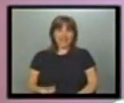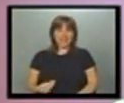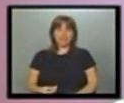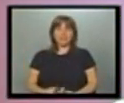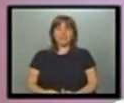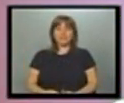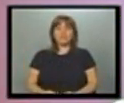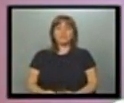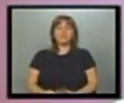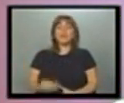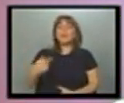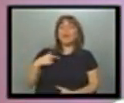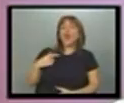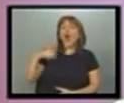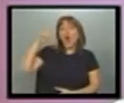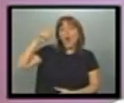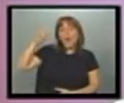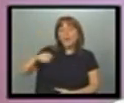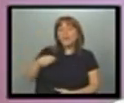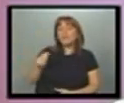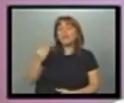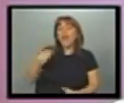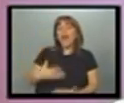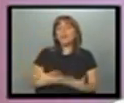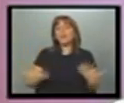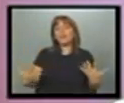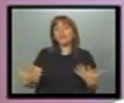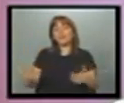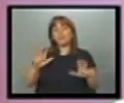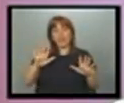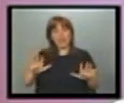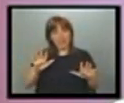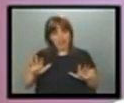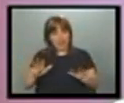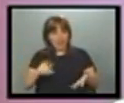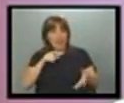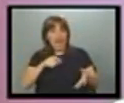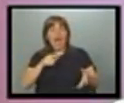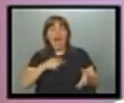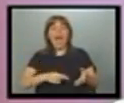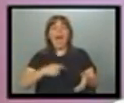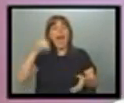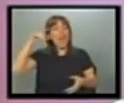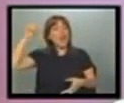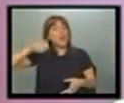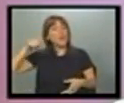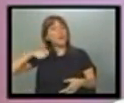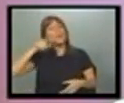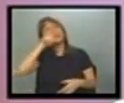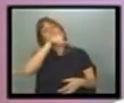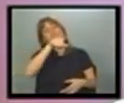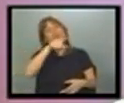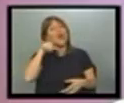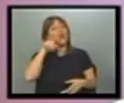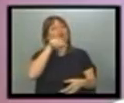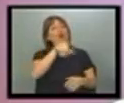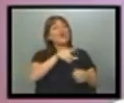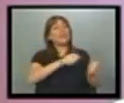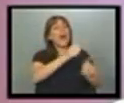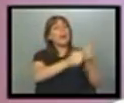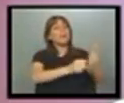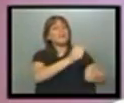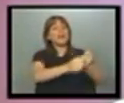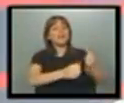no nos quedemos con el título de le hizo juicio con aburrido. Me parece que acá lo que hay detrás es, él le hace juicio a su empleador porque el tipo